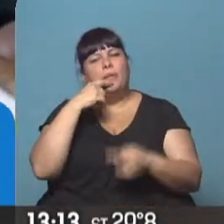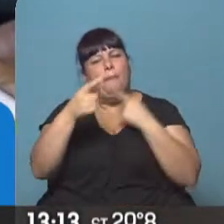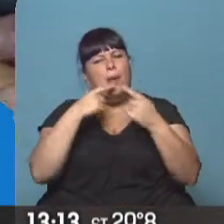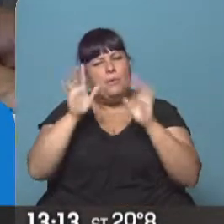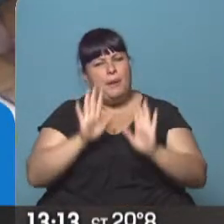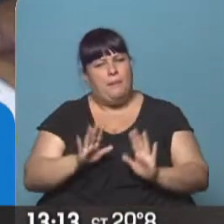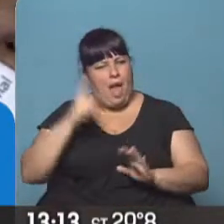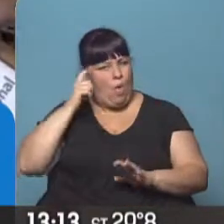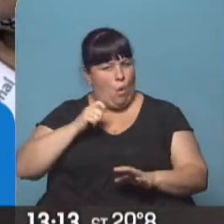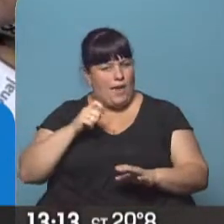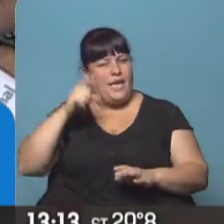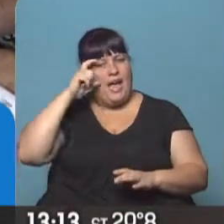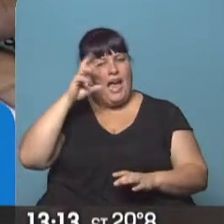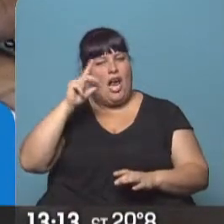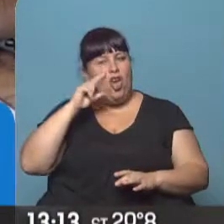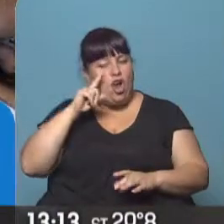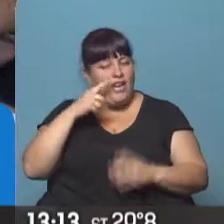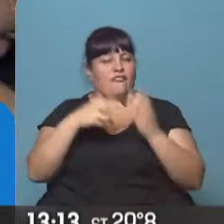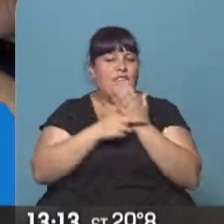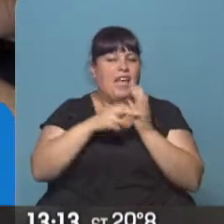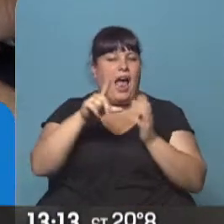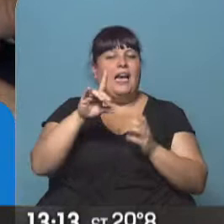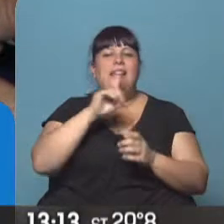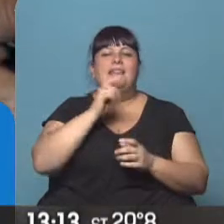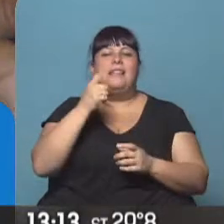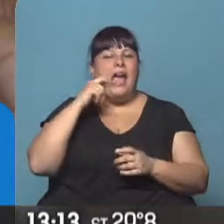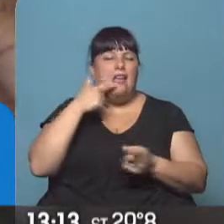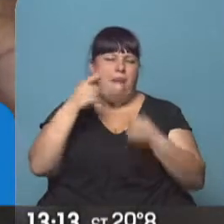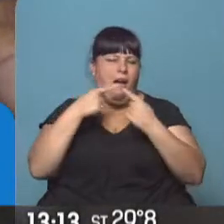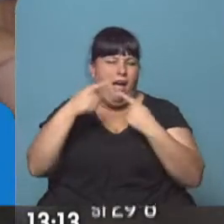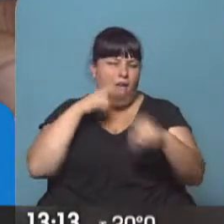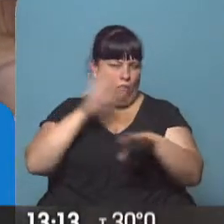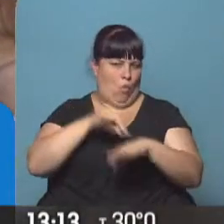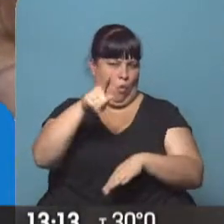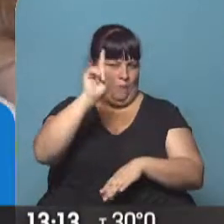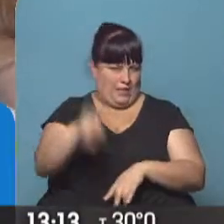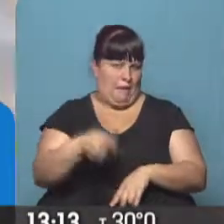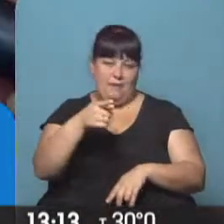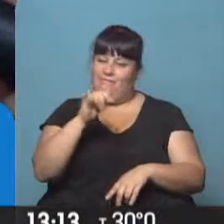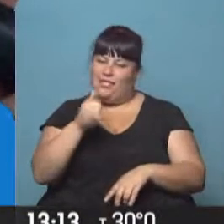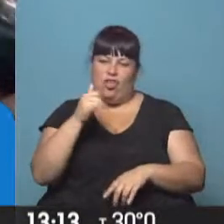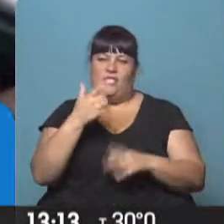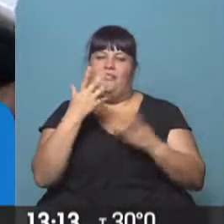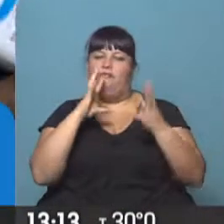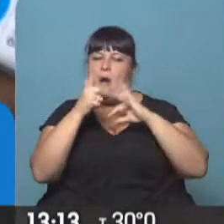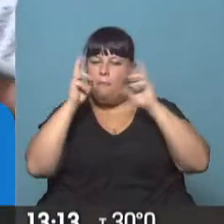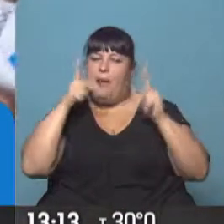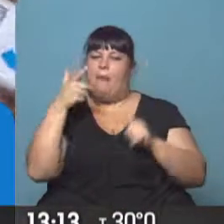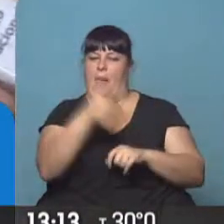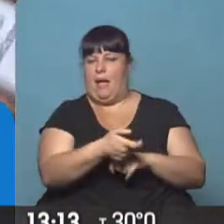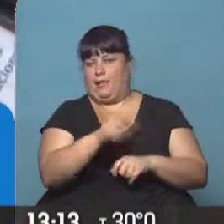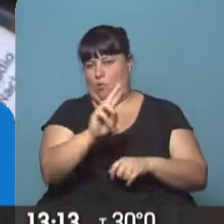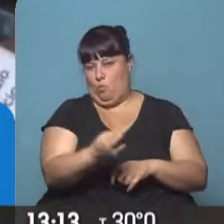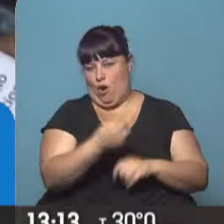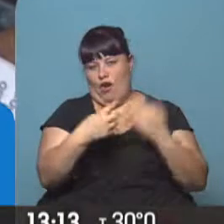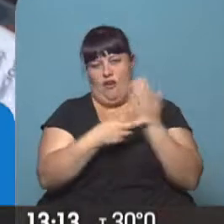preguntas preparadas por el juez Julián Ercolini y el fiscal Eduardo Tayano, quienes le imputan ser partícipe necesario de una trama criminal que acabó con